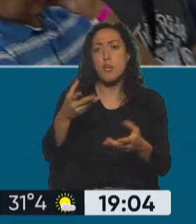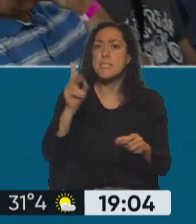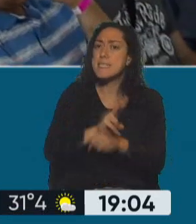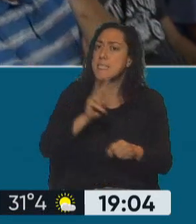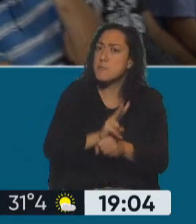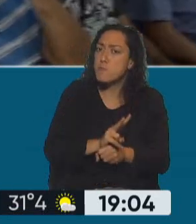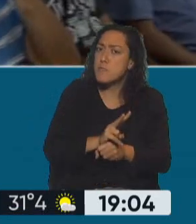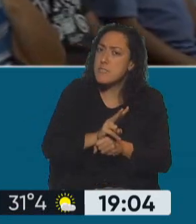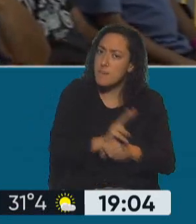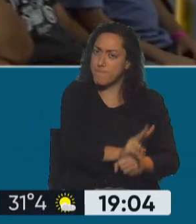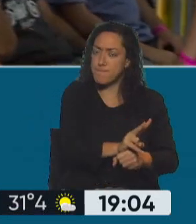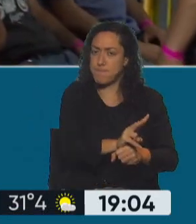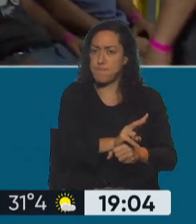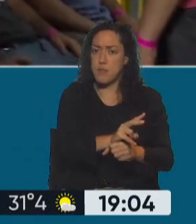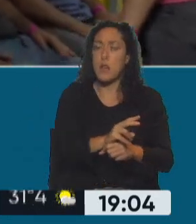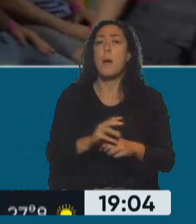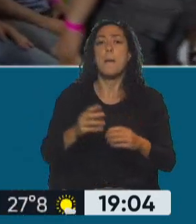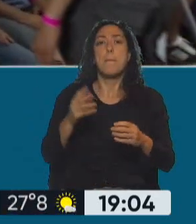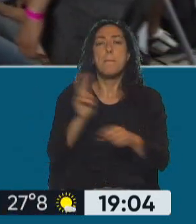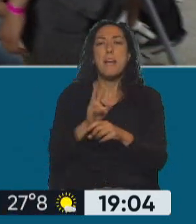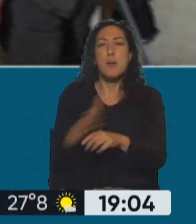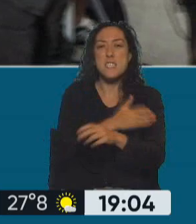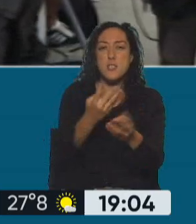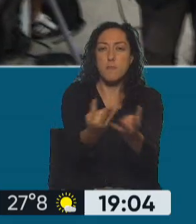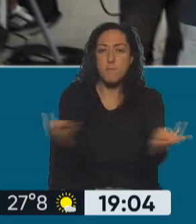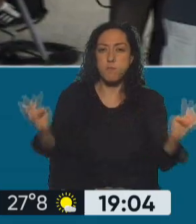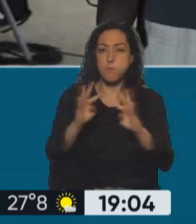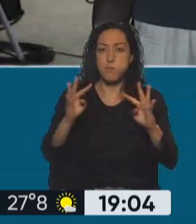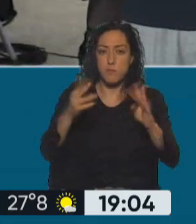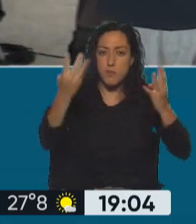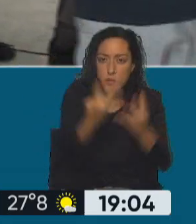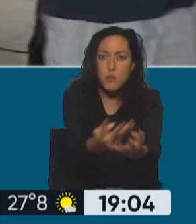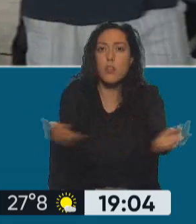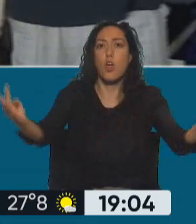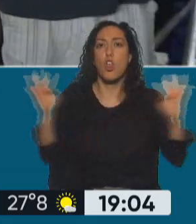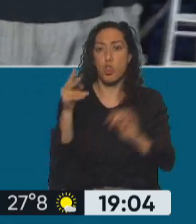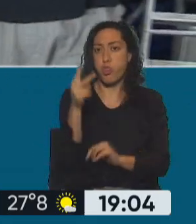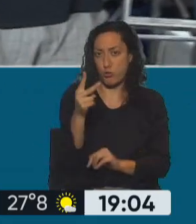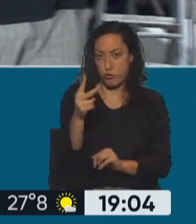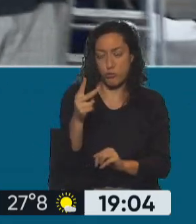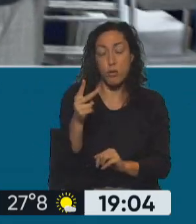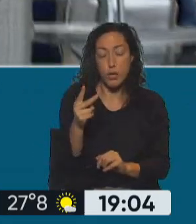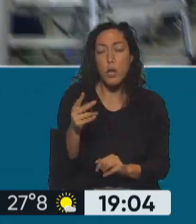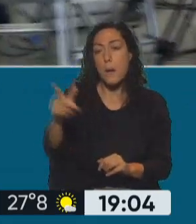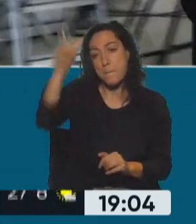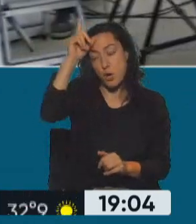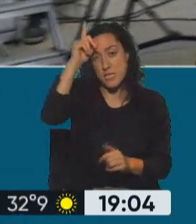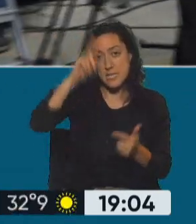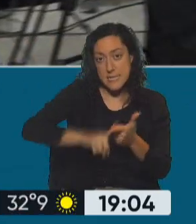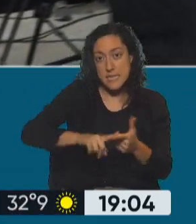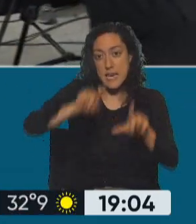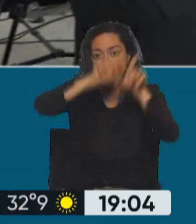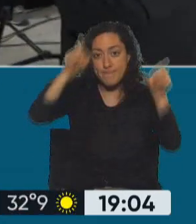seguridad con dos anillos de prevención, con fuerzas especiales de la policía bonaerense, también con detectores de